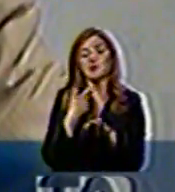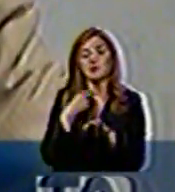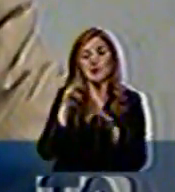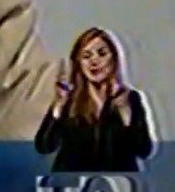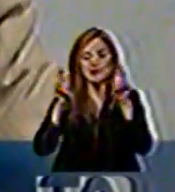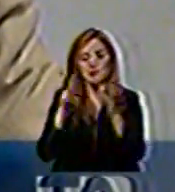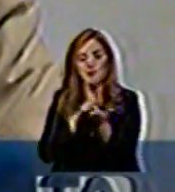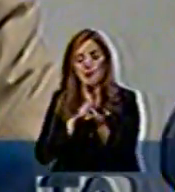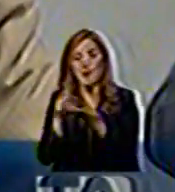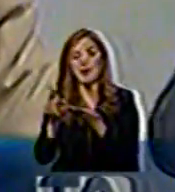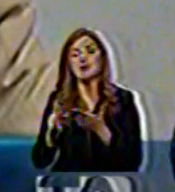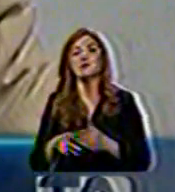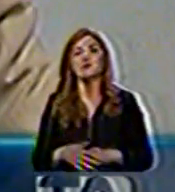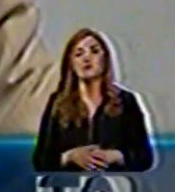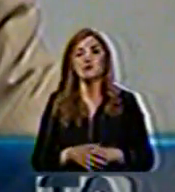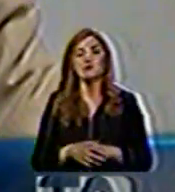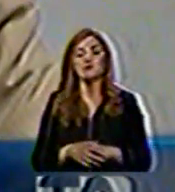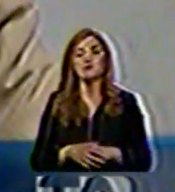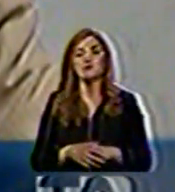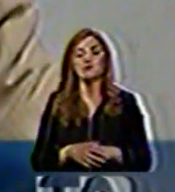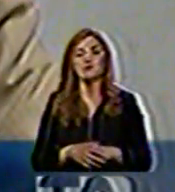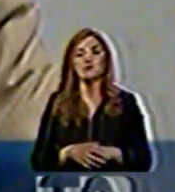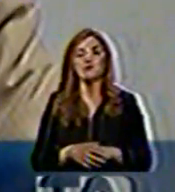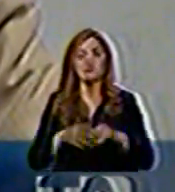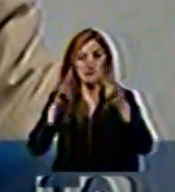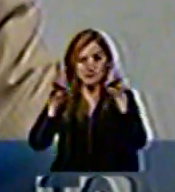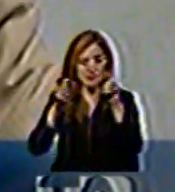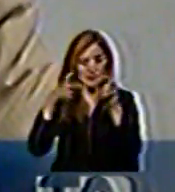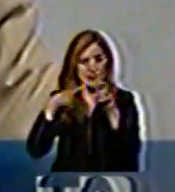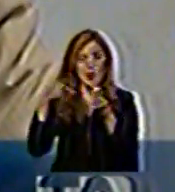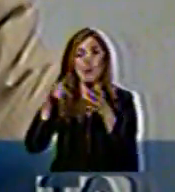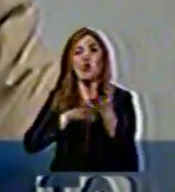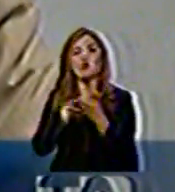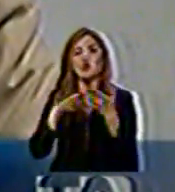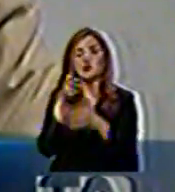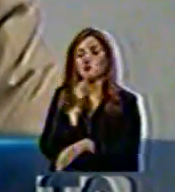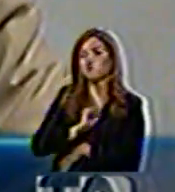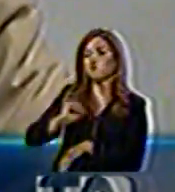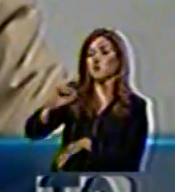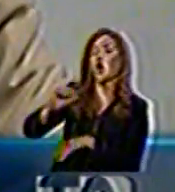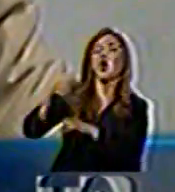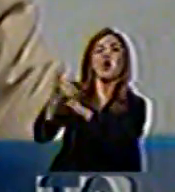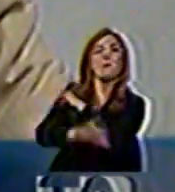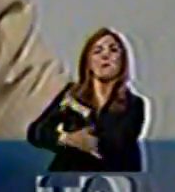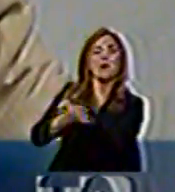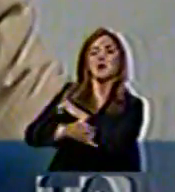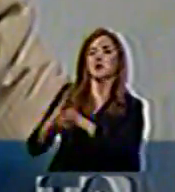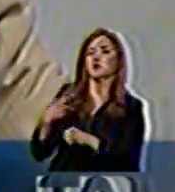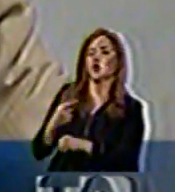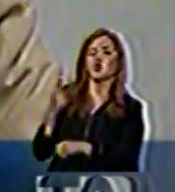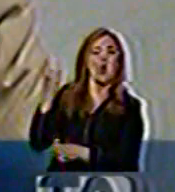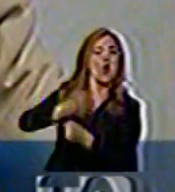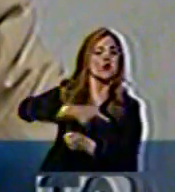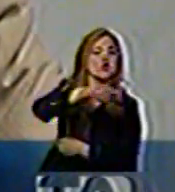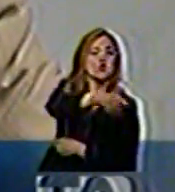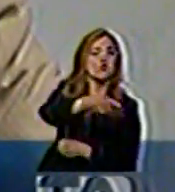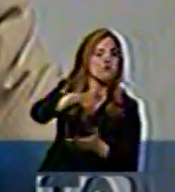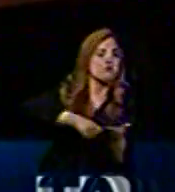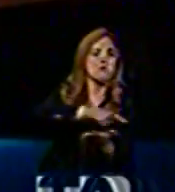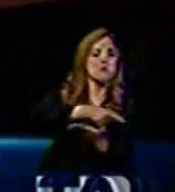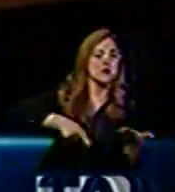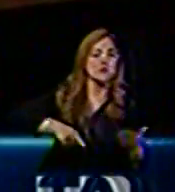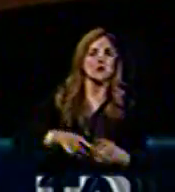de manera inmediata esta prohibición de salida del país del señor cantante Gerardo